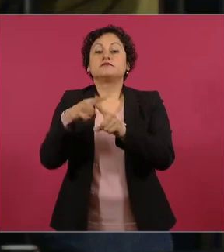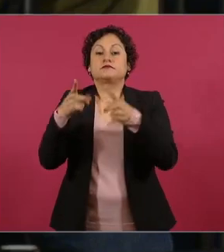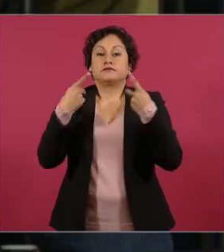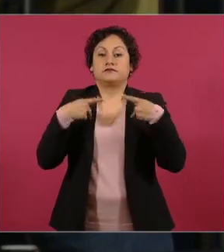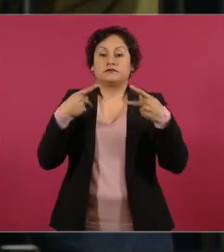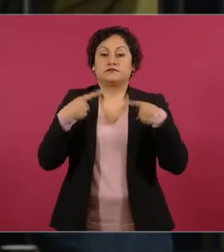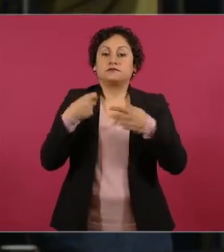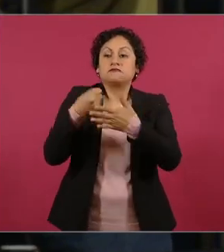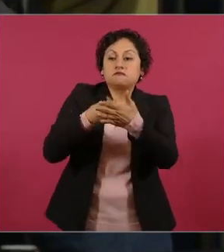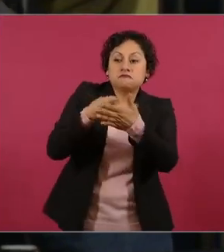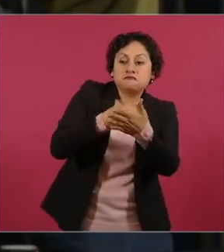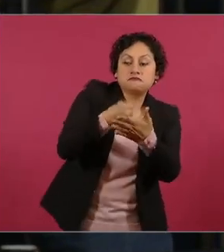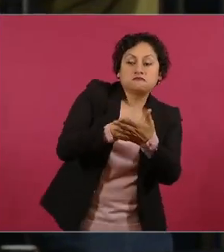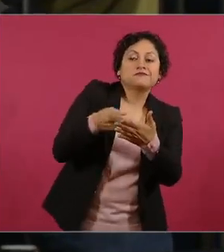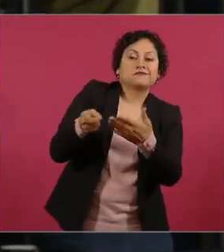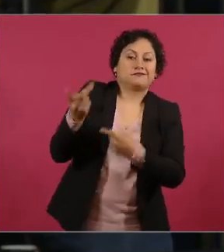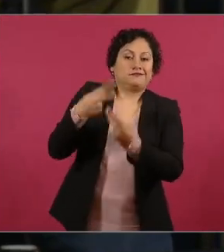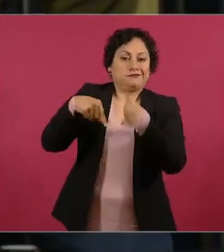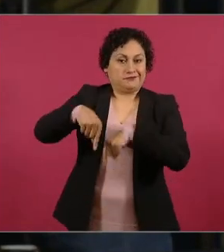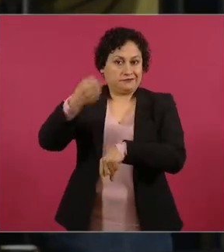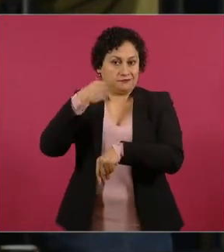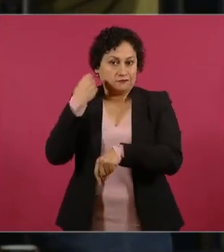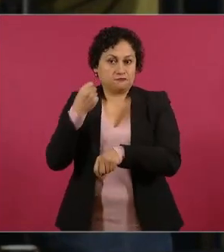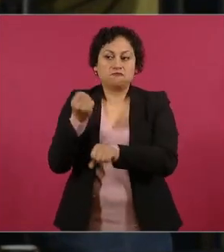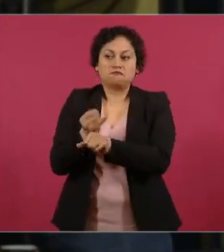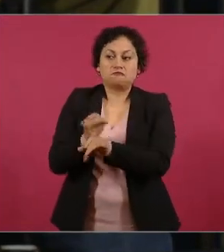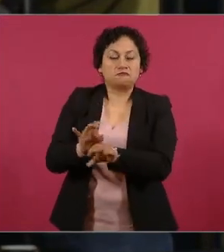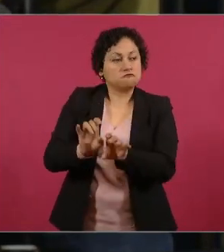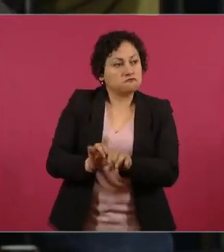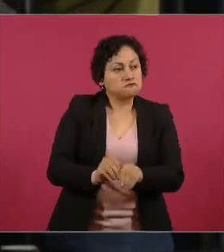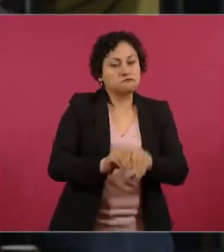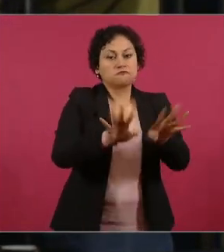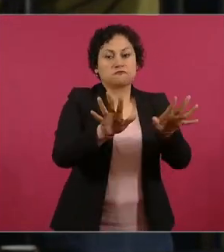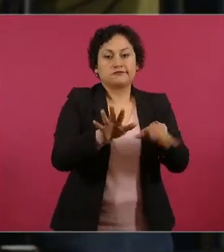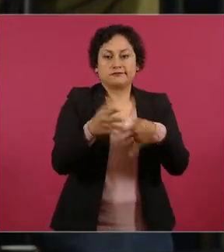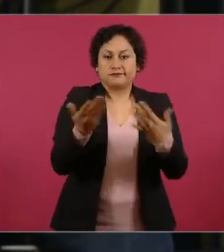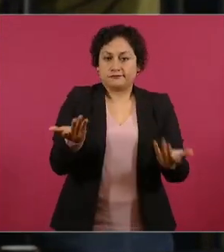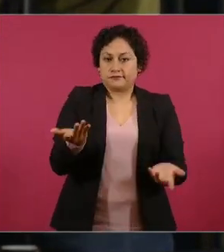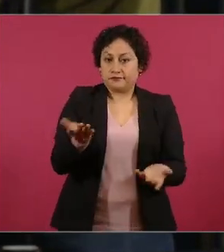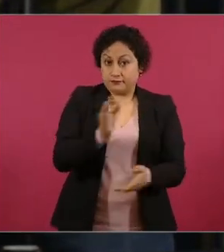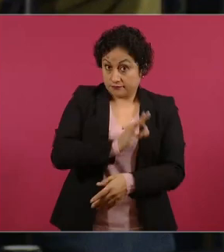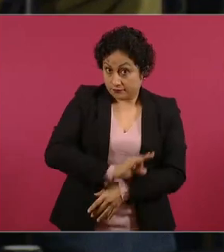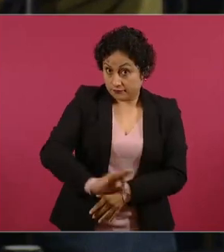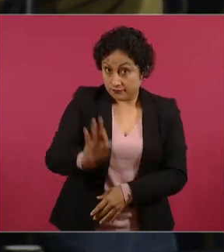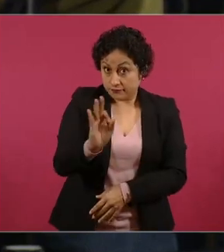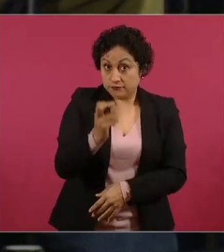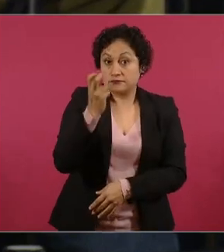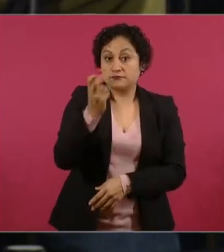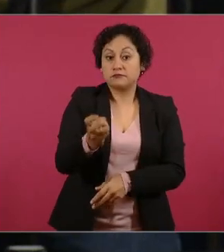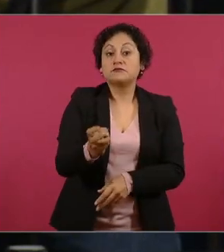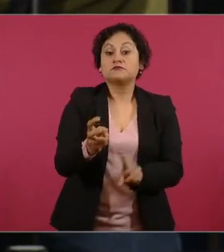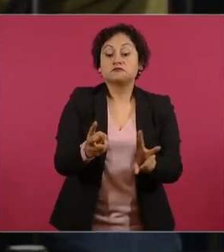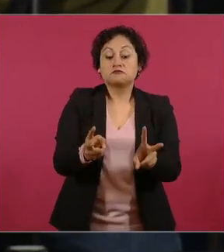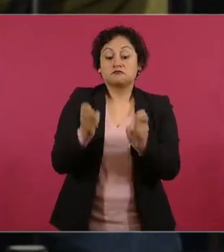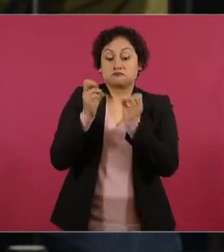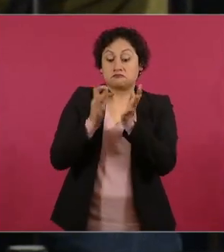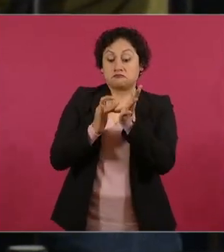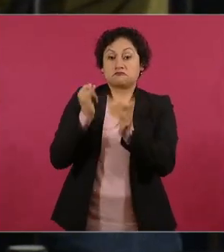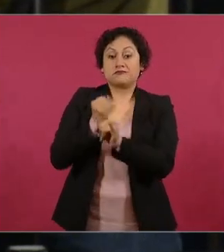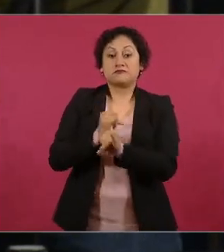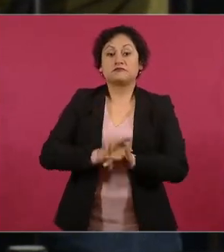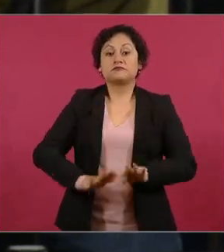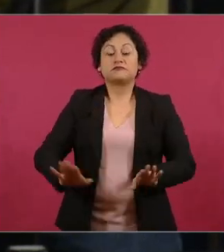la conferencia. Preguntarle si sería posible, pues sí, conocer el origen de este hackeo, ahora que ya se tiene